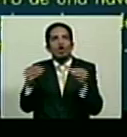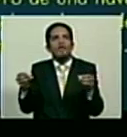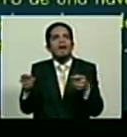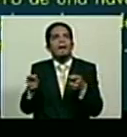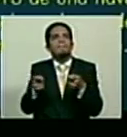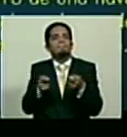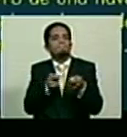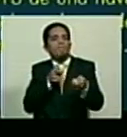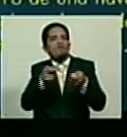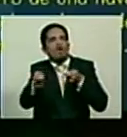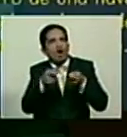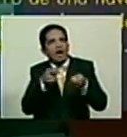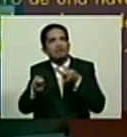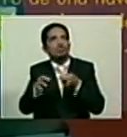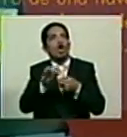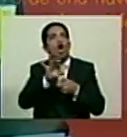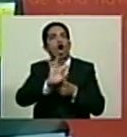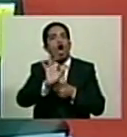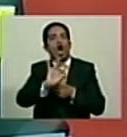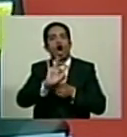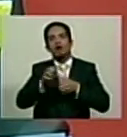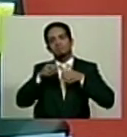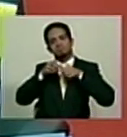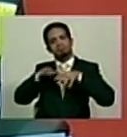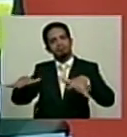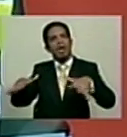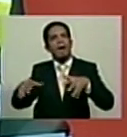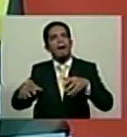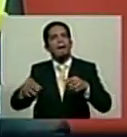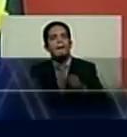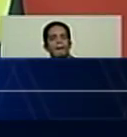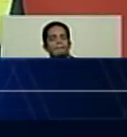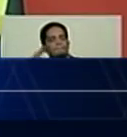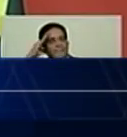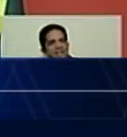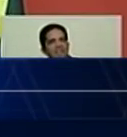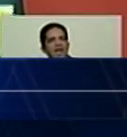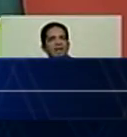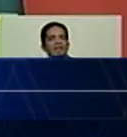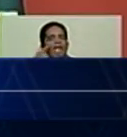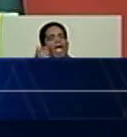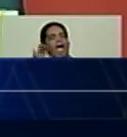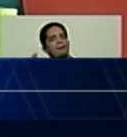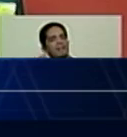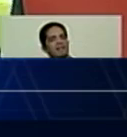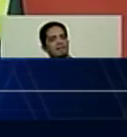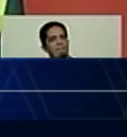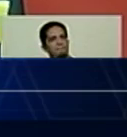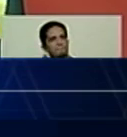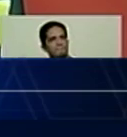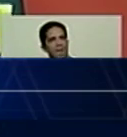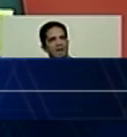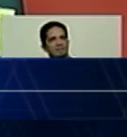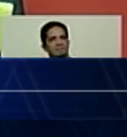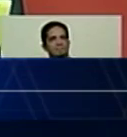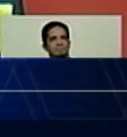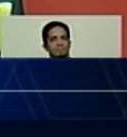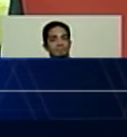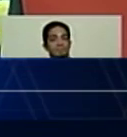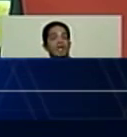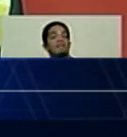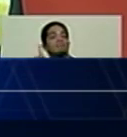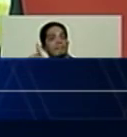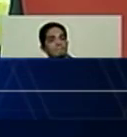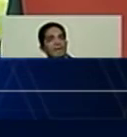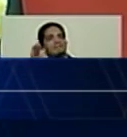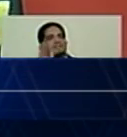provocación o despliegue militar que amenace la paz y la seguridad en la región. Hacen un llamado